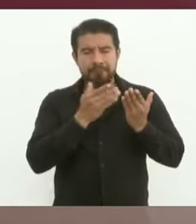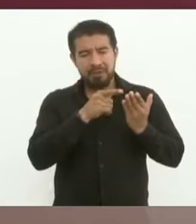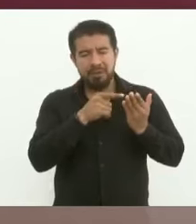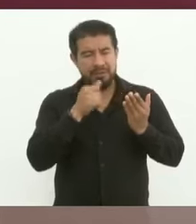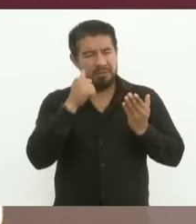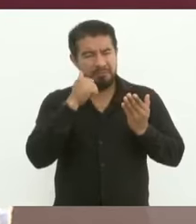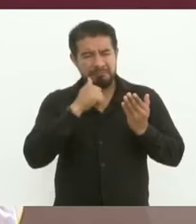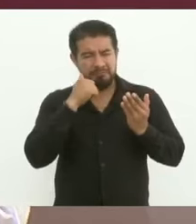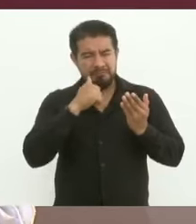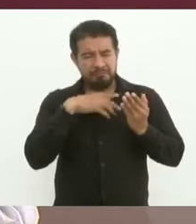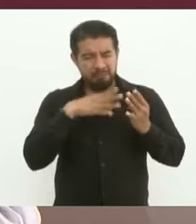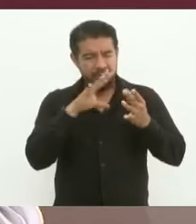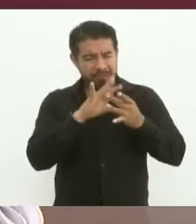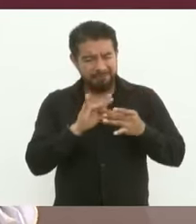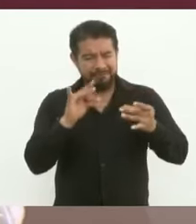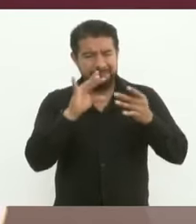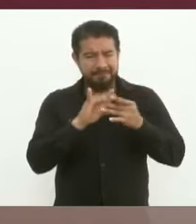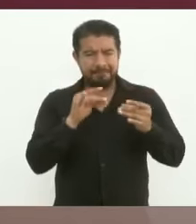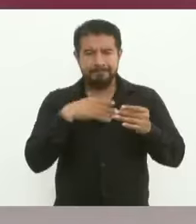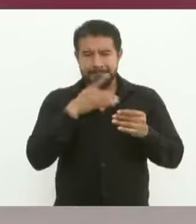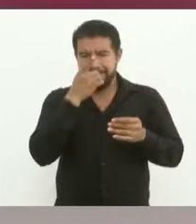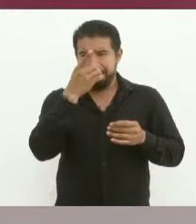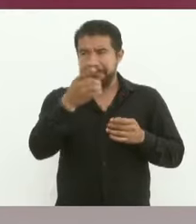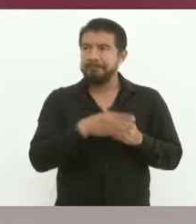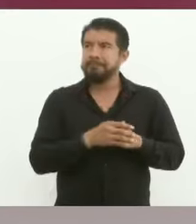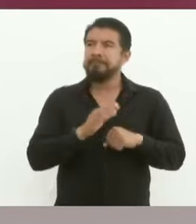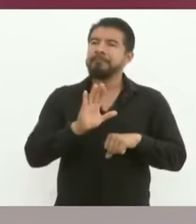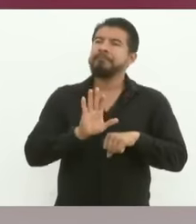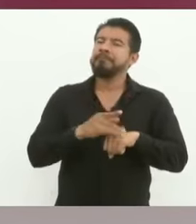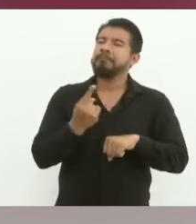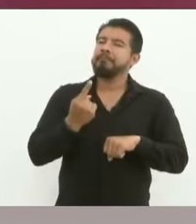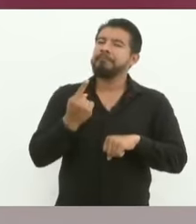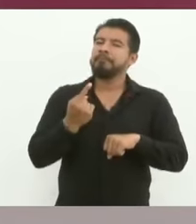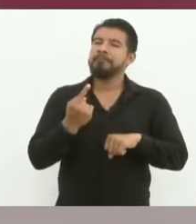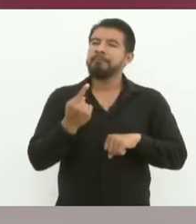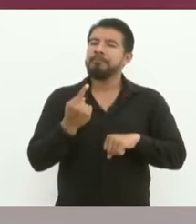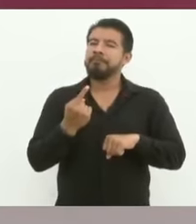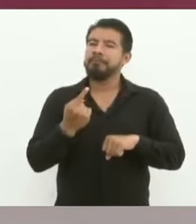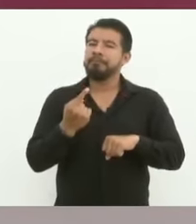explicarlo, porque no se conoce